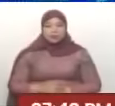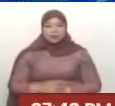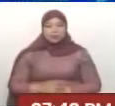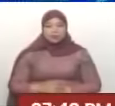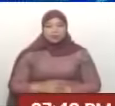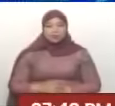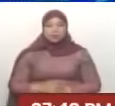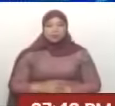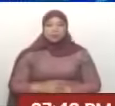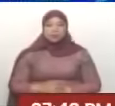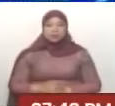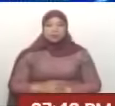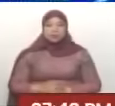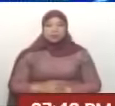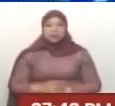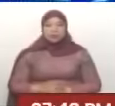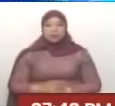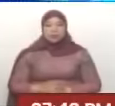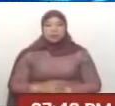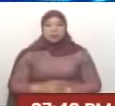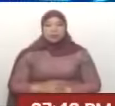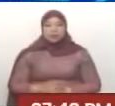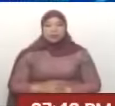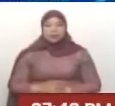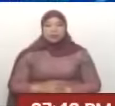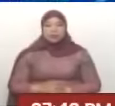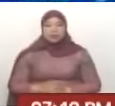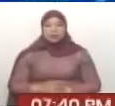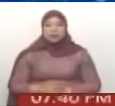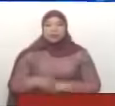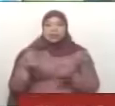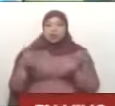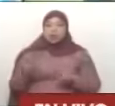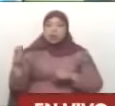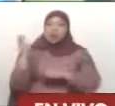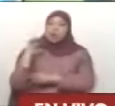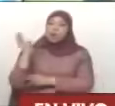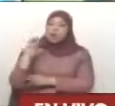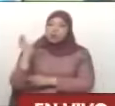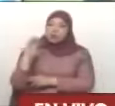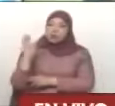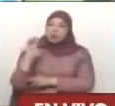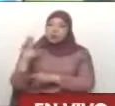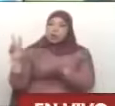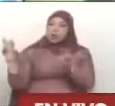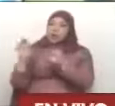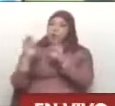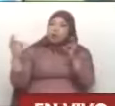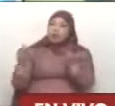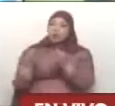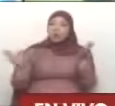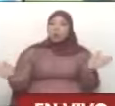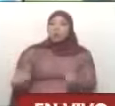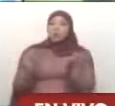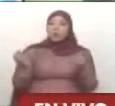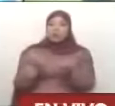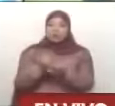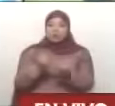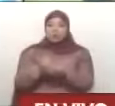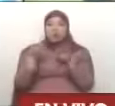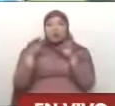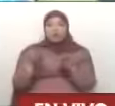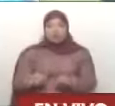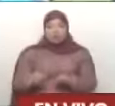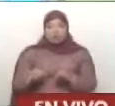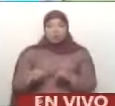como jefe coordinador del Congreso de la Nueva Época, que empujó y está empujando con